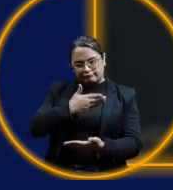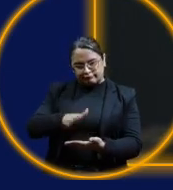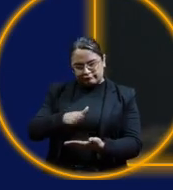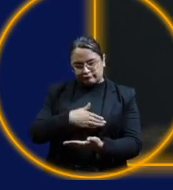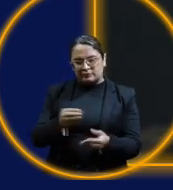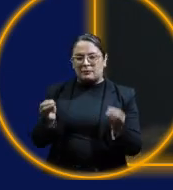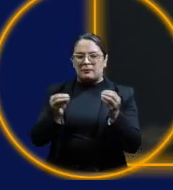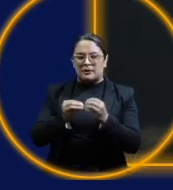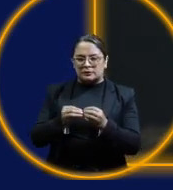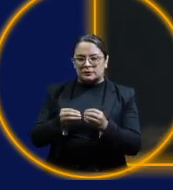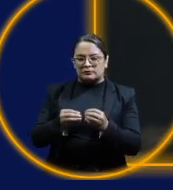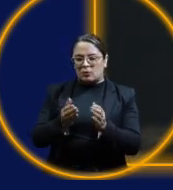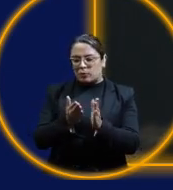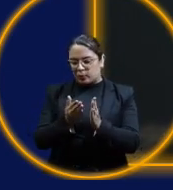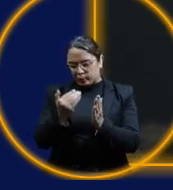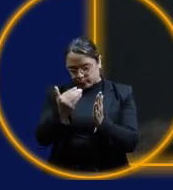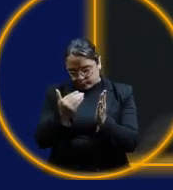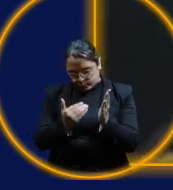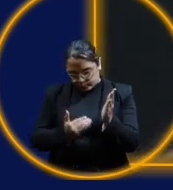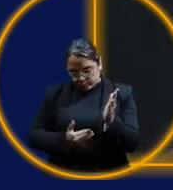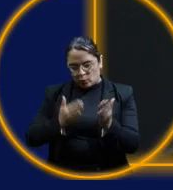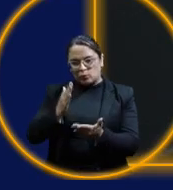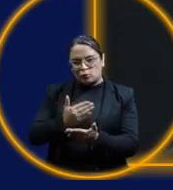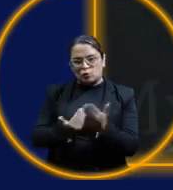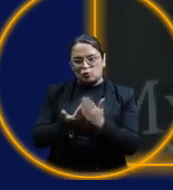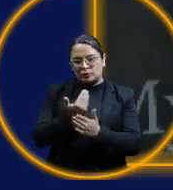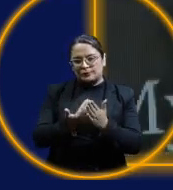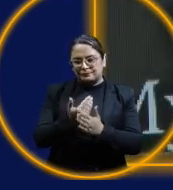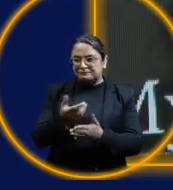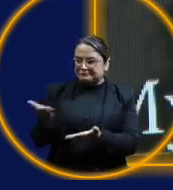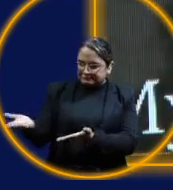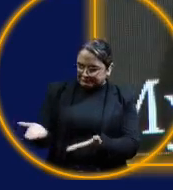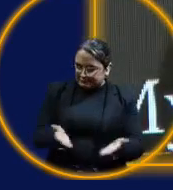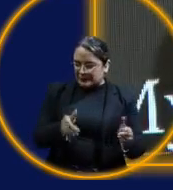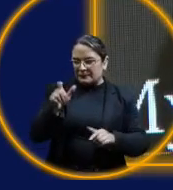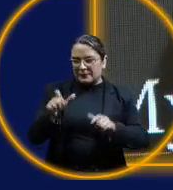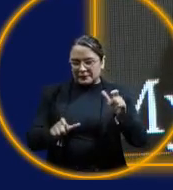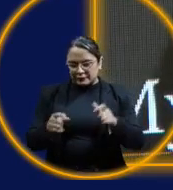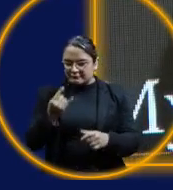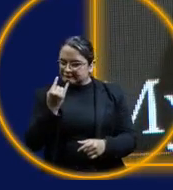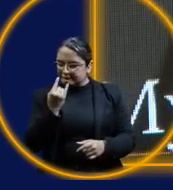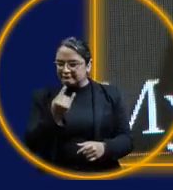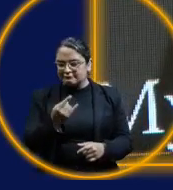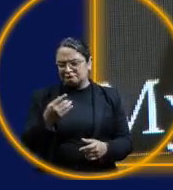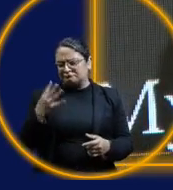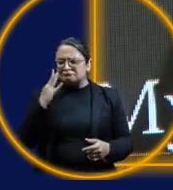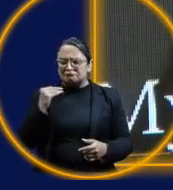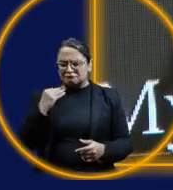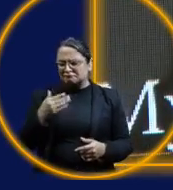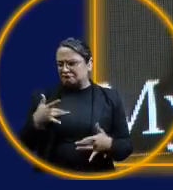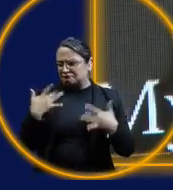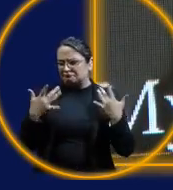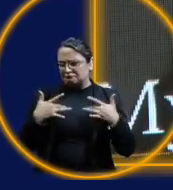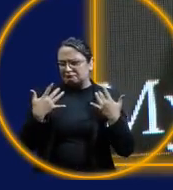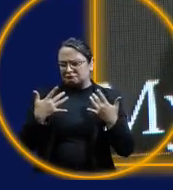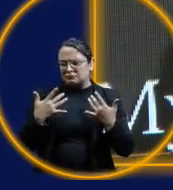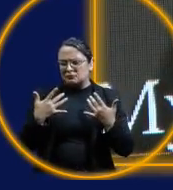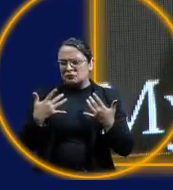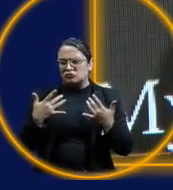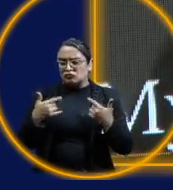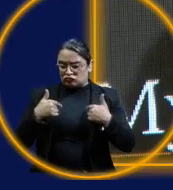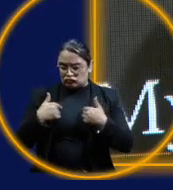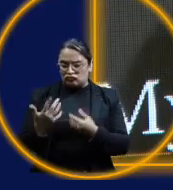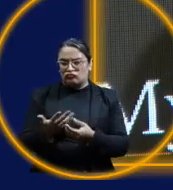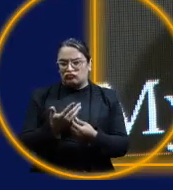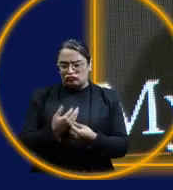de los álbumes para darle la bienvenida a la gente para que ingresen y para mí es una experiencia divertida y como artista que soy yo